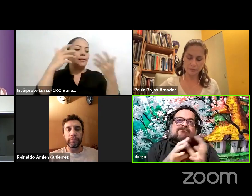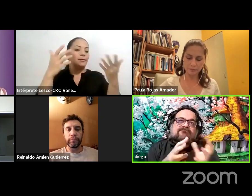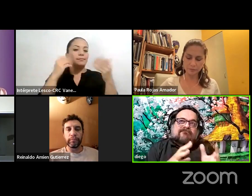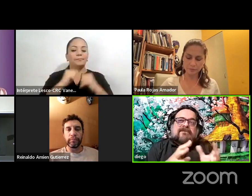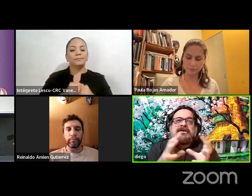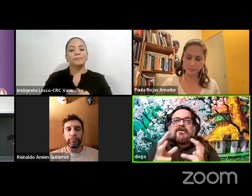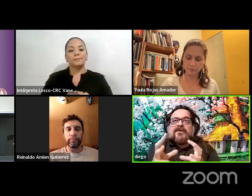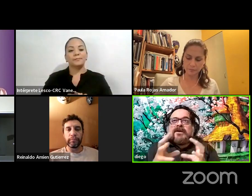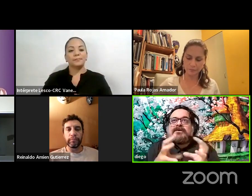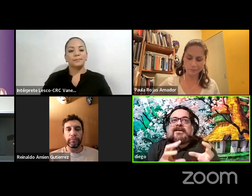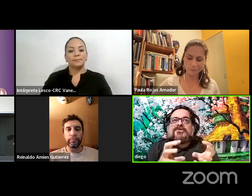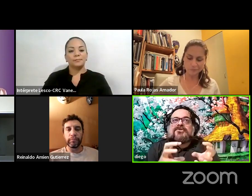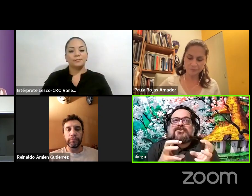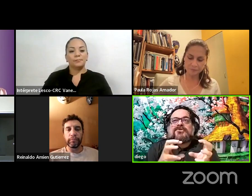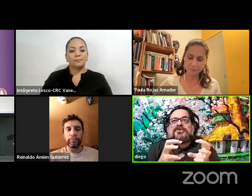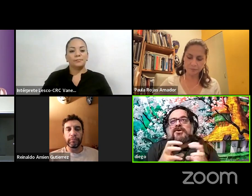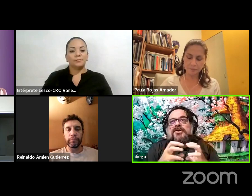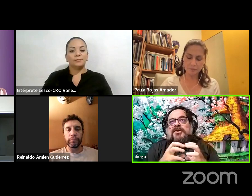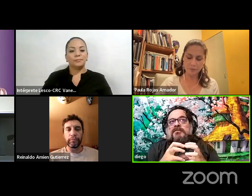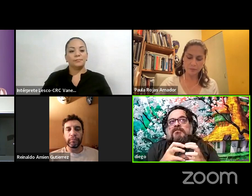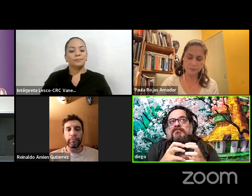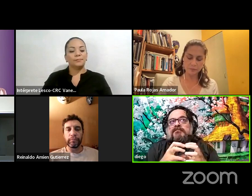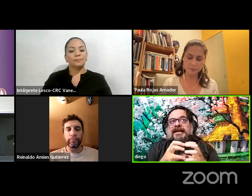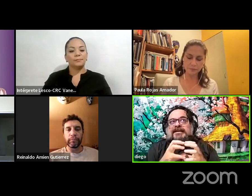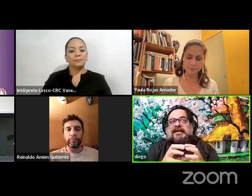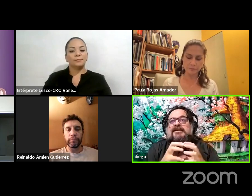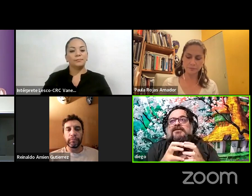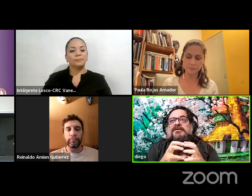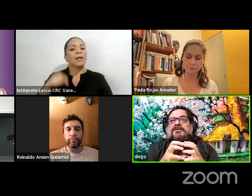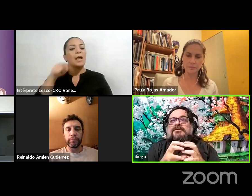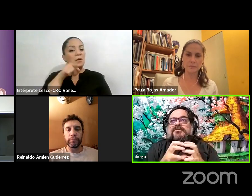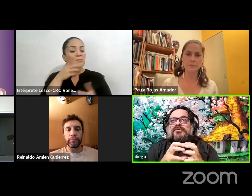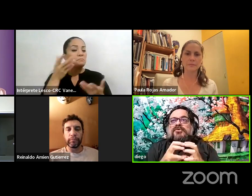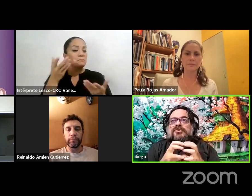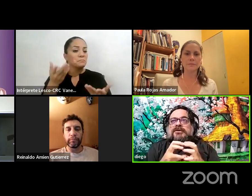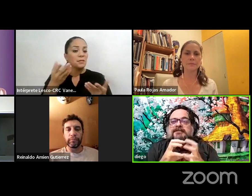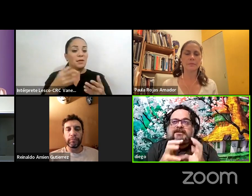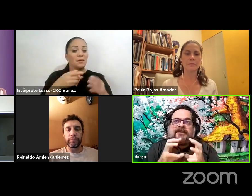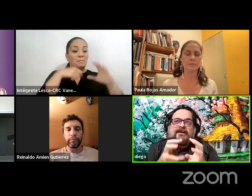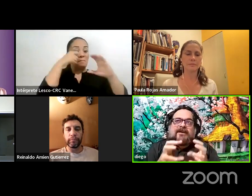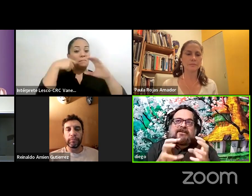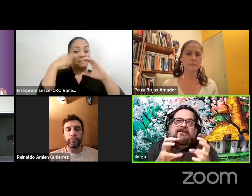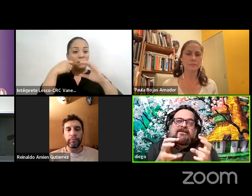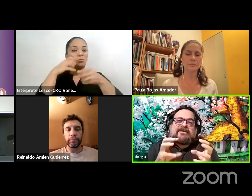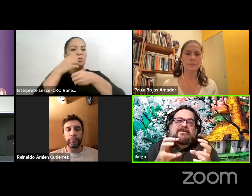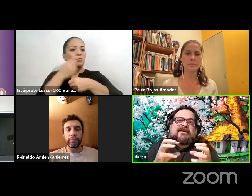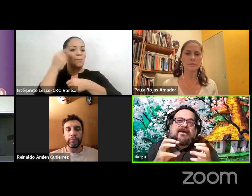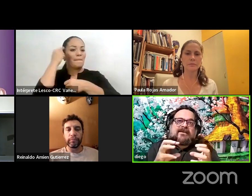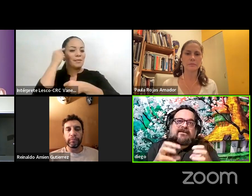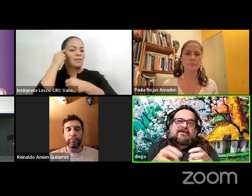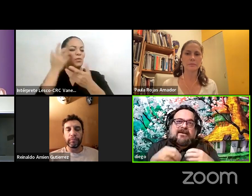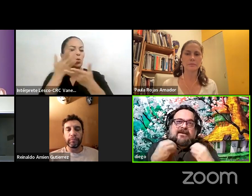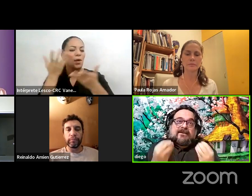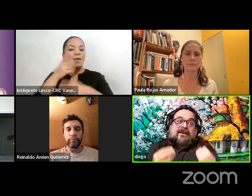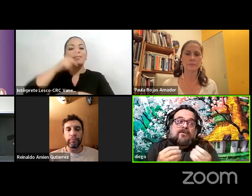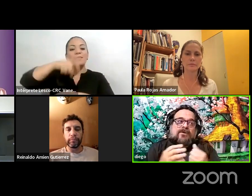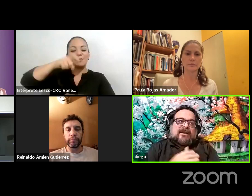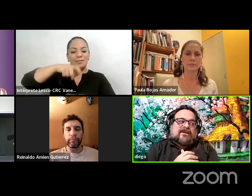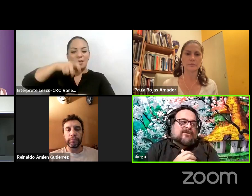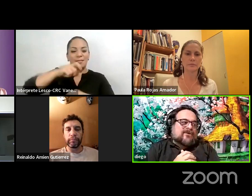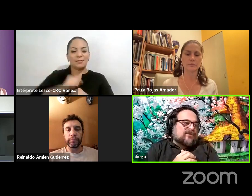Entonces, fueron hechos pensando muy específicamente en las necesidades